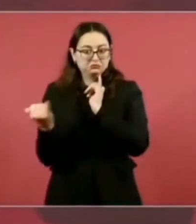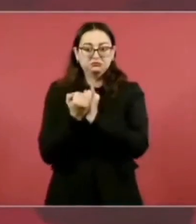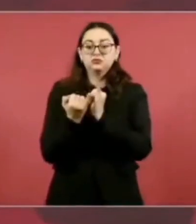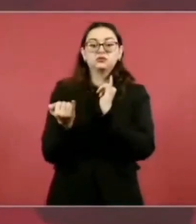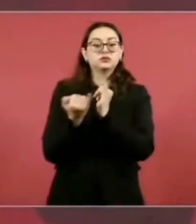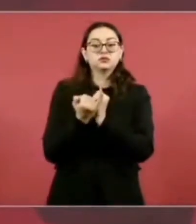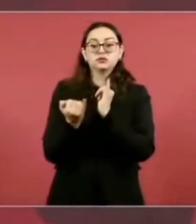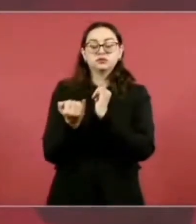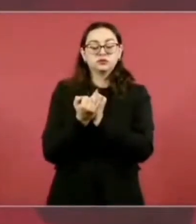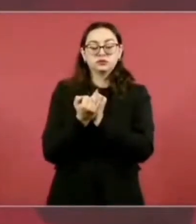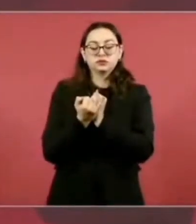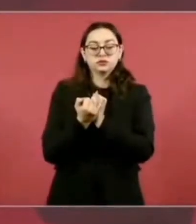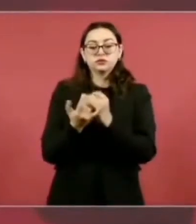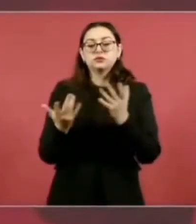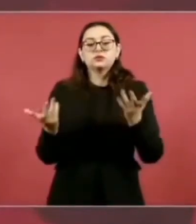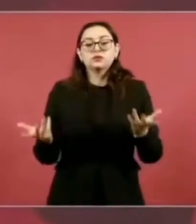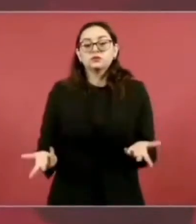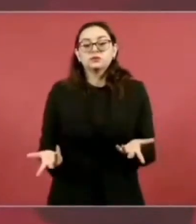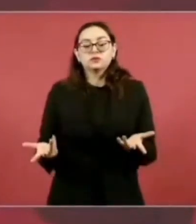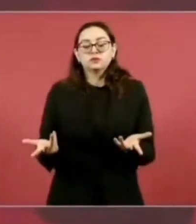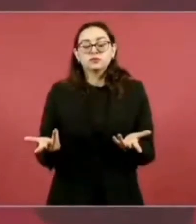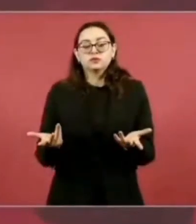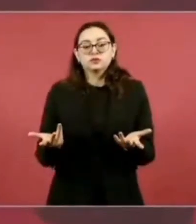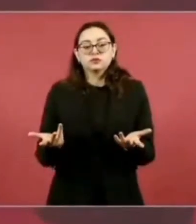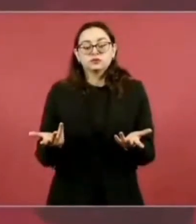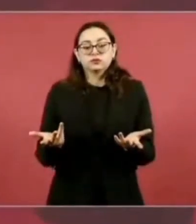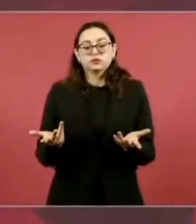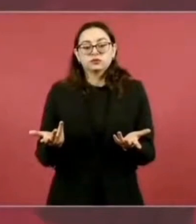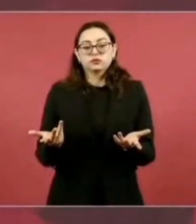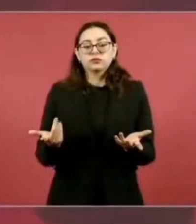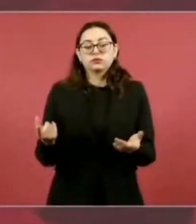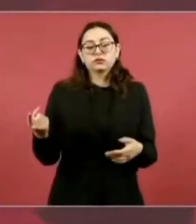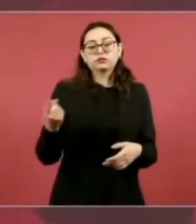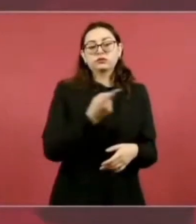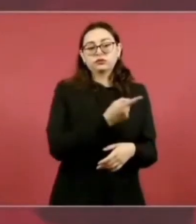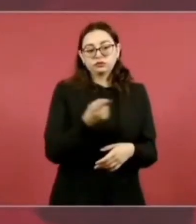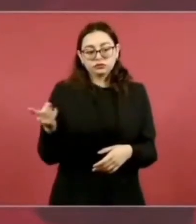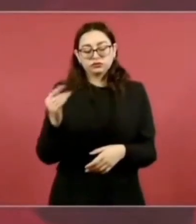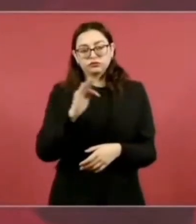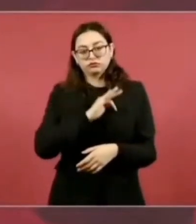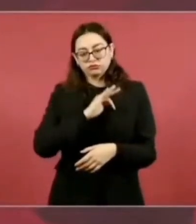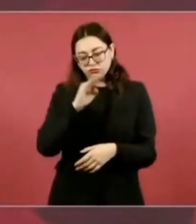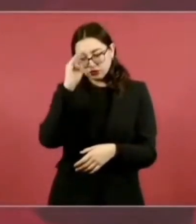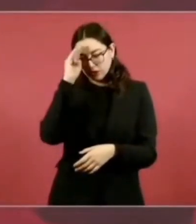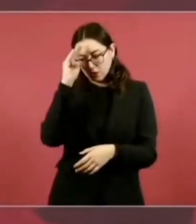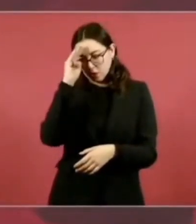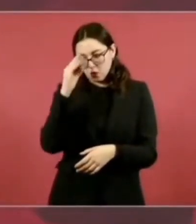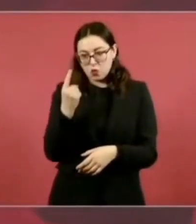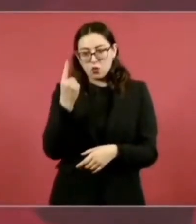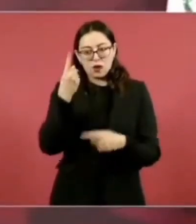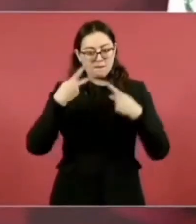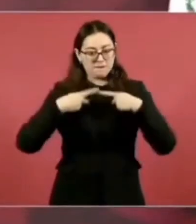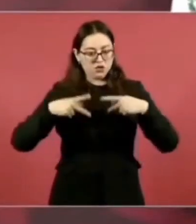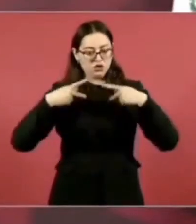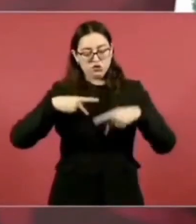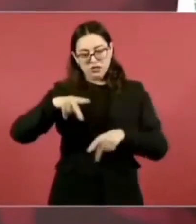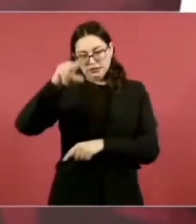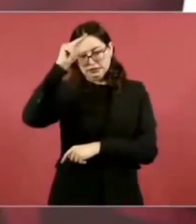Pongan ustedes a cualquier persona, incluso a un intelectual, un doctor,